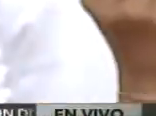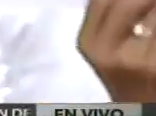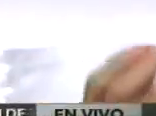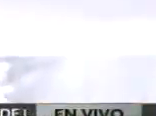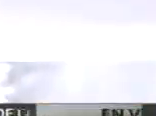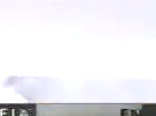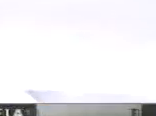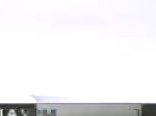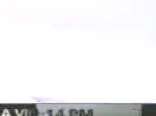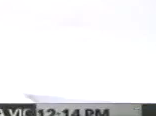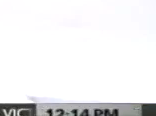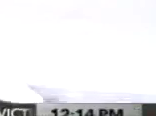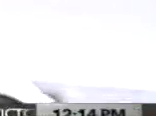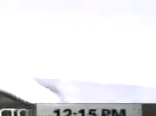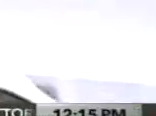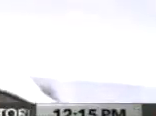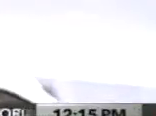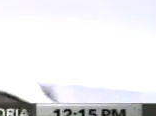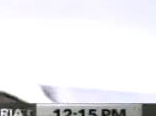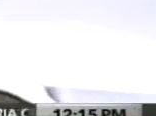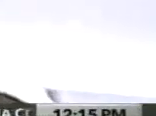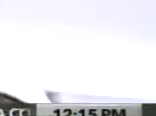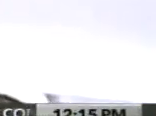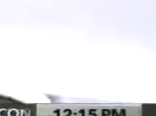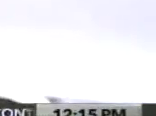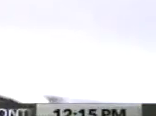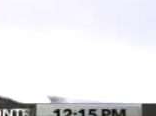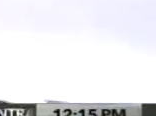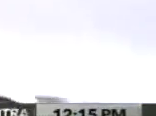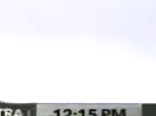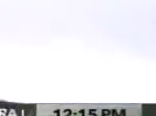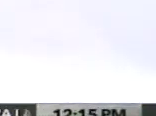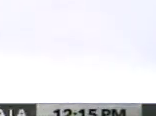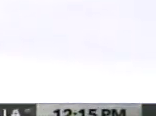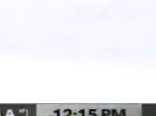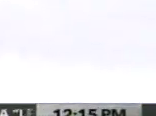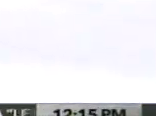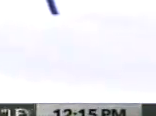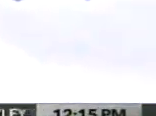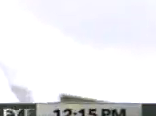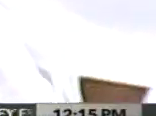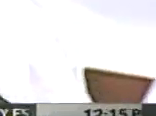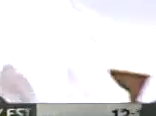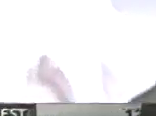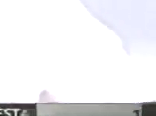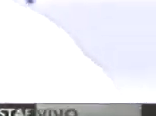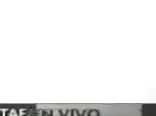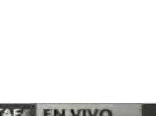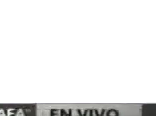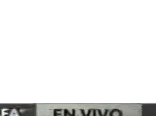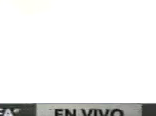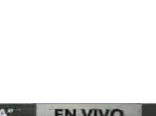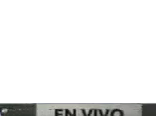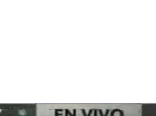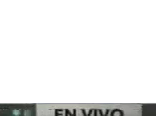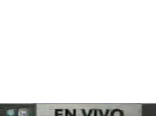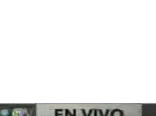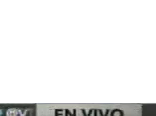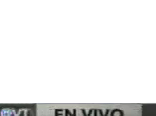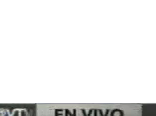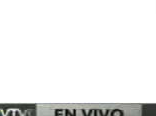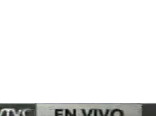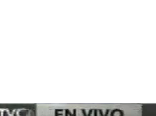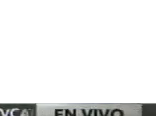comunitarias que están desplegadas en todo el territorio nacional. ¿Gracias a quién? A Chávez.